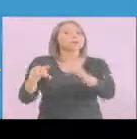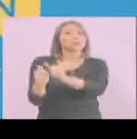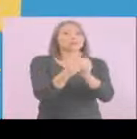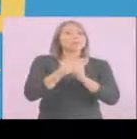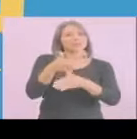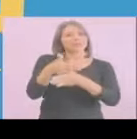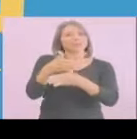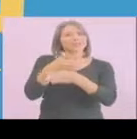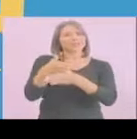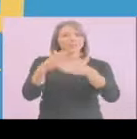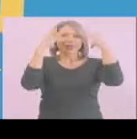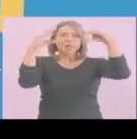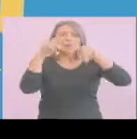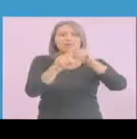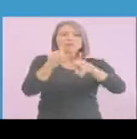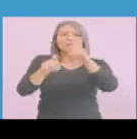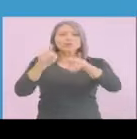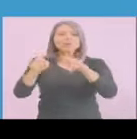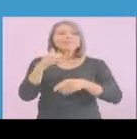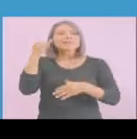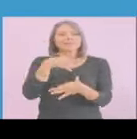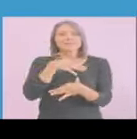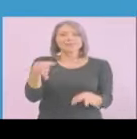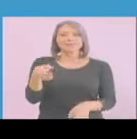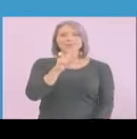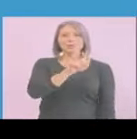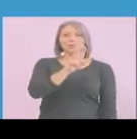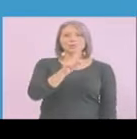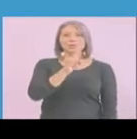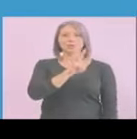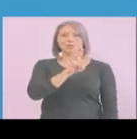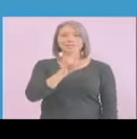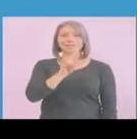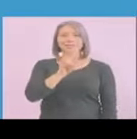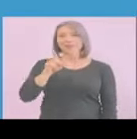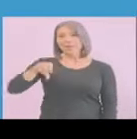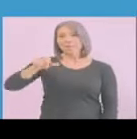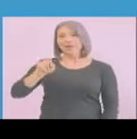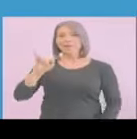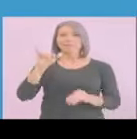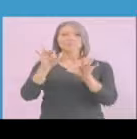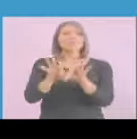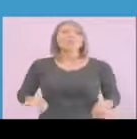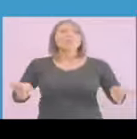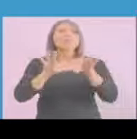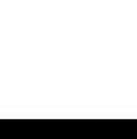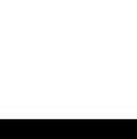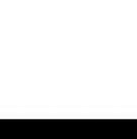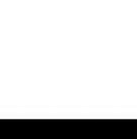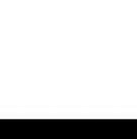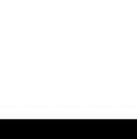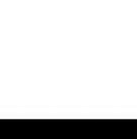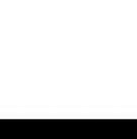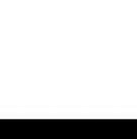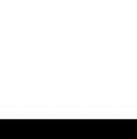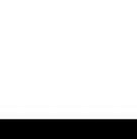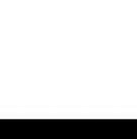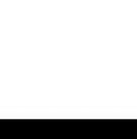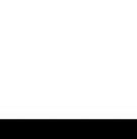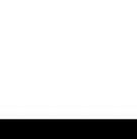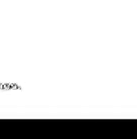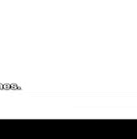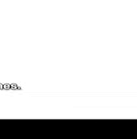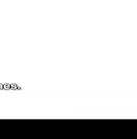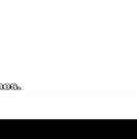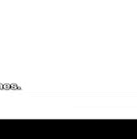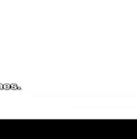Los valores nos unen. Compartilos. Consultas al 1147. Denuncias al 911. PANI. Un minuto y